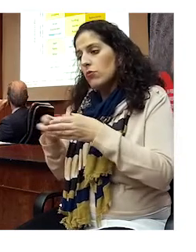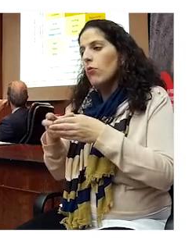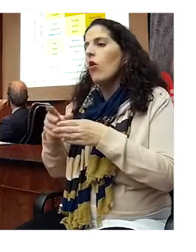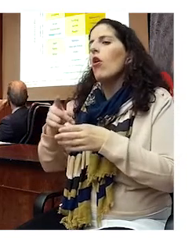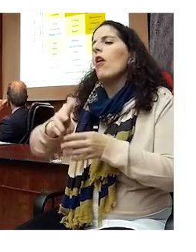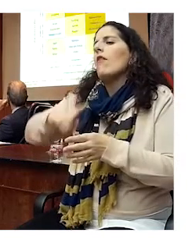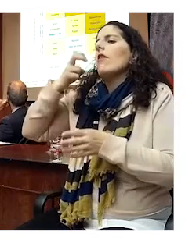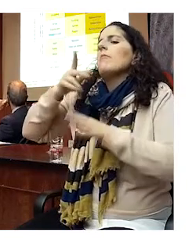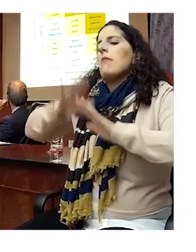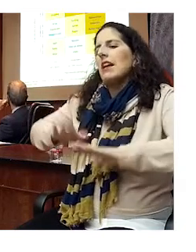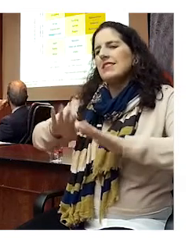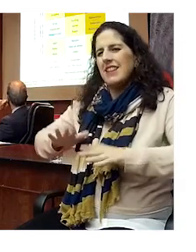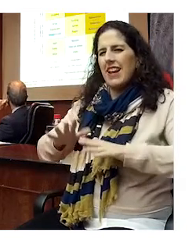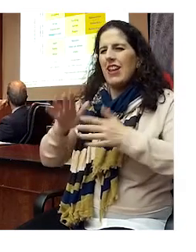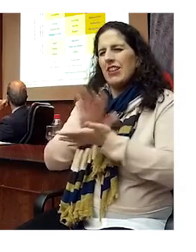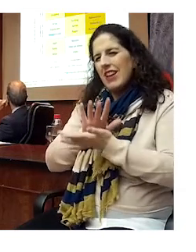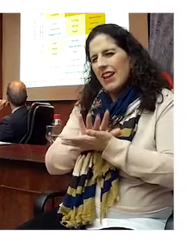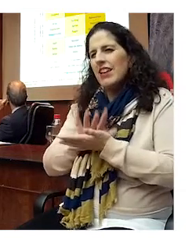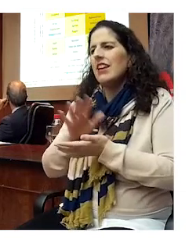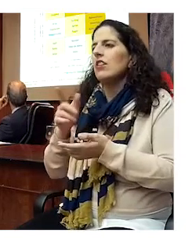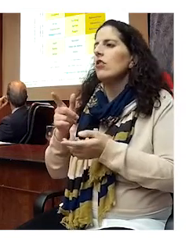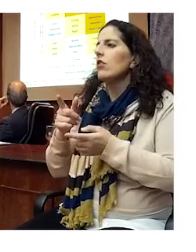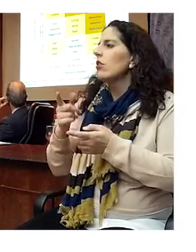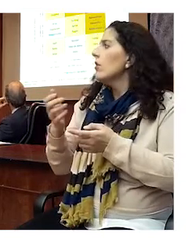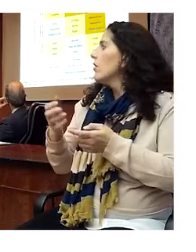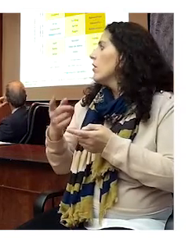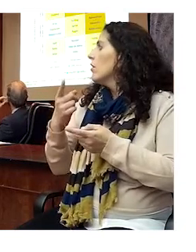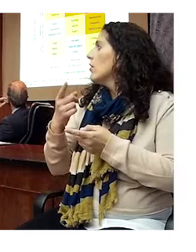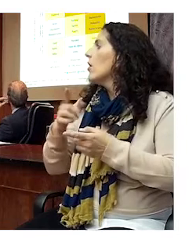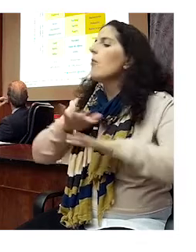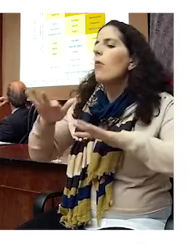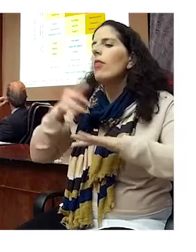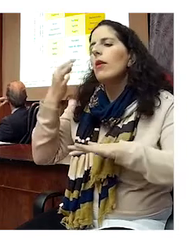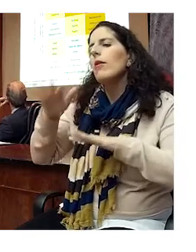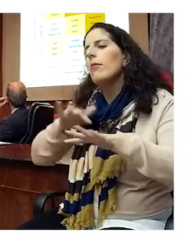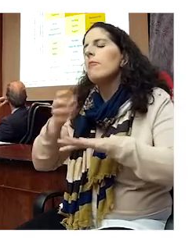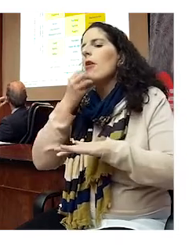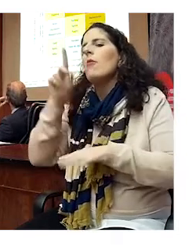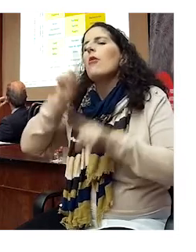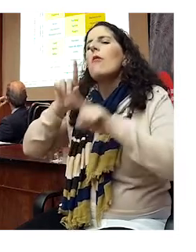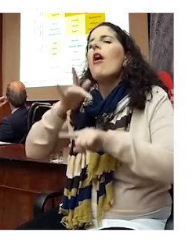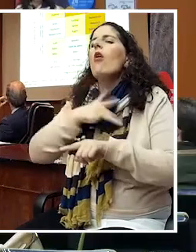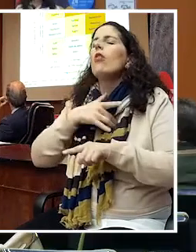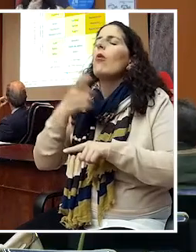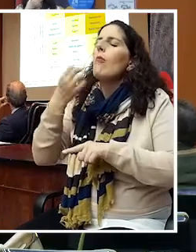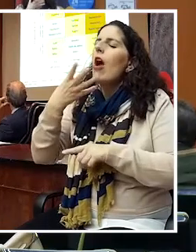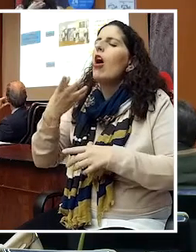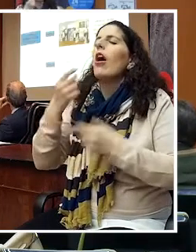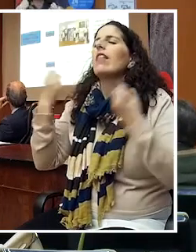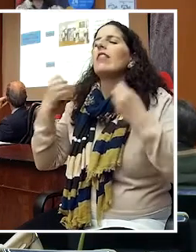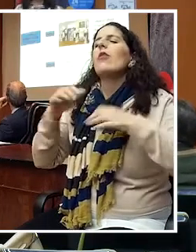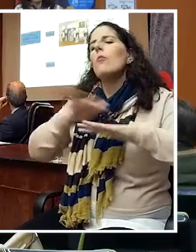de componente estático elevado están desaconsejados, sobre todo si no tienen un componente dinámico asociado, en pacientes con cardiopatía.